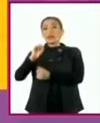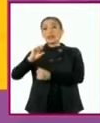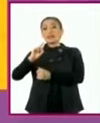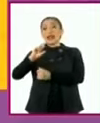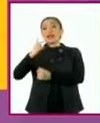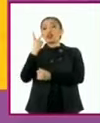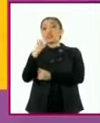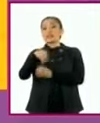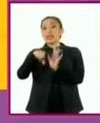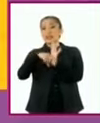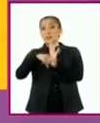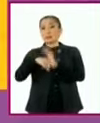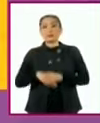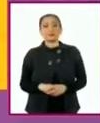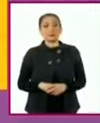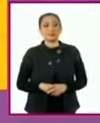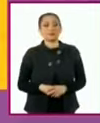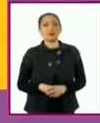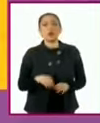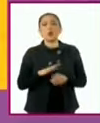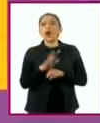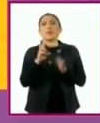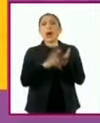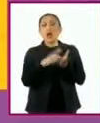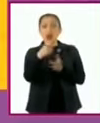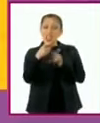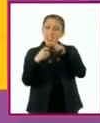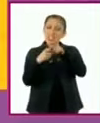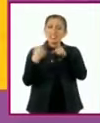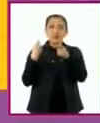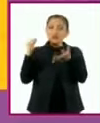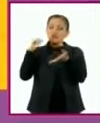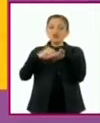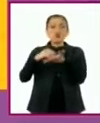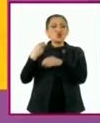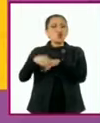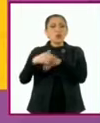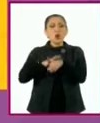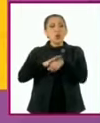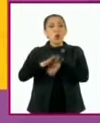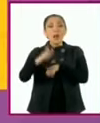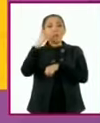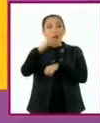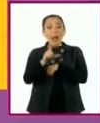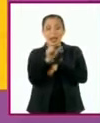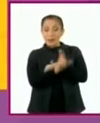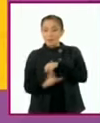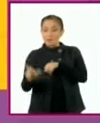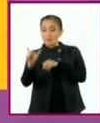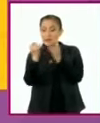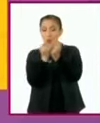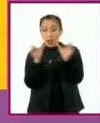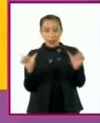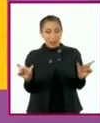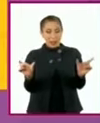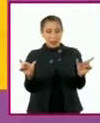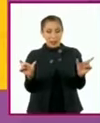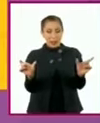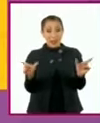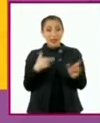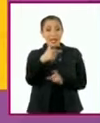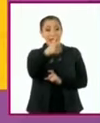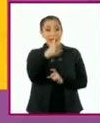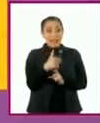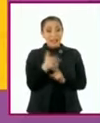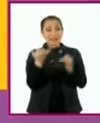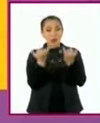negativo. ¿Qué valor debe adquirir x para que se cumpla la igualdad? Efectivamente, x